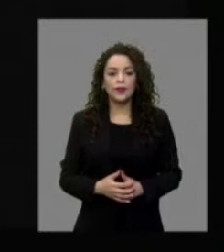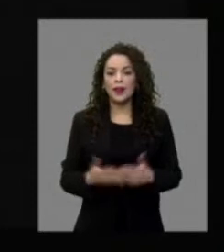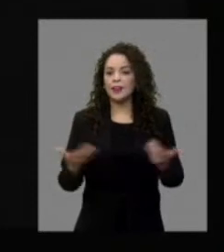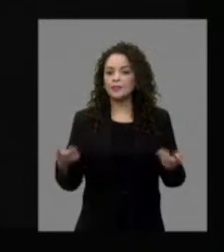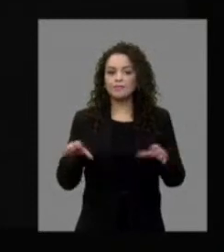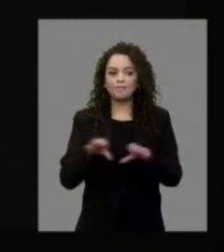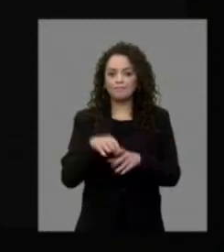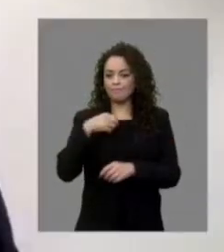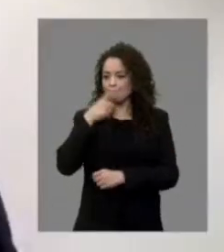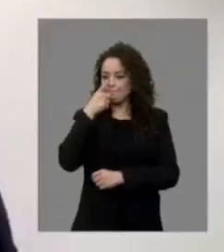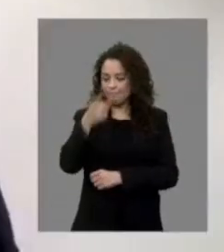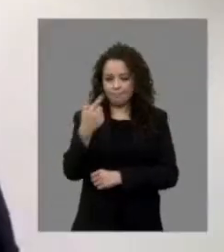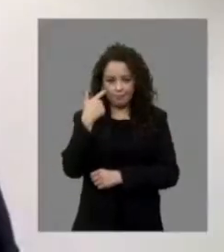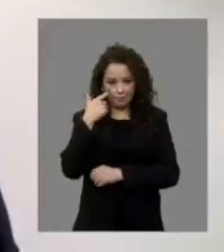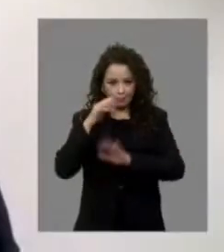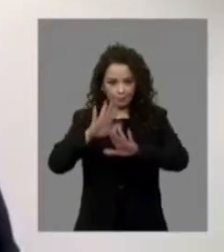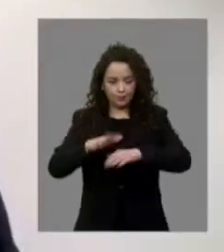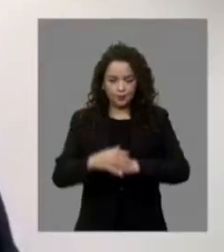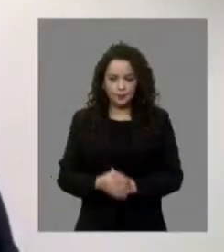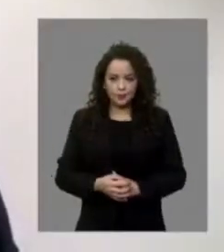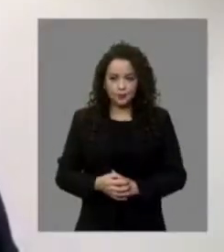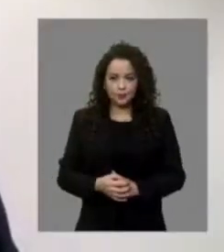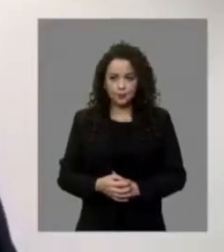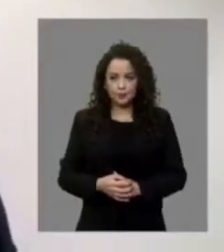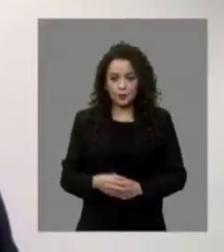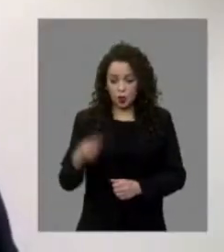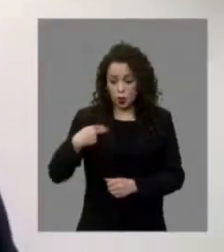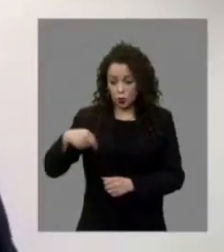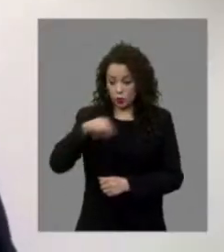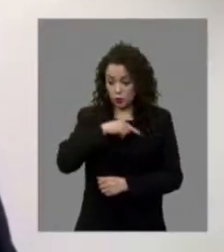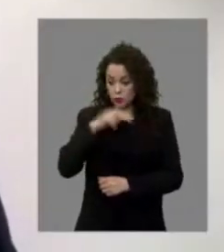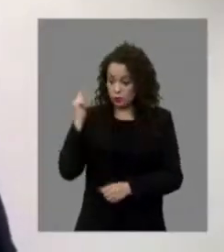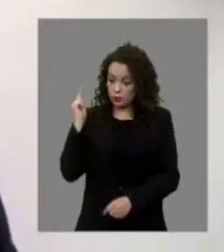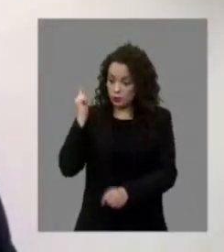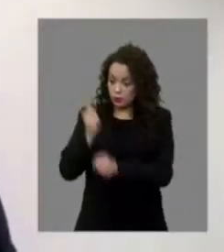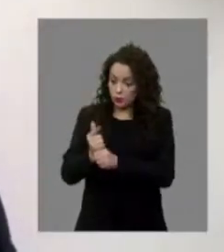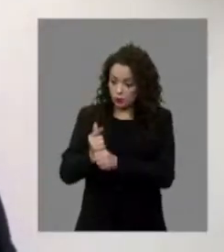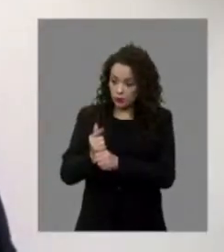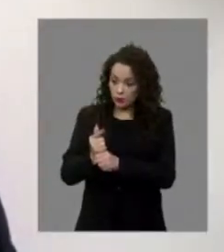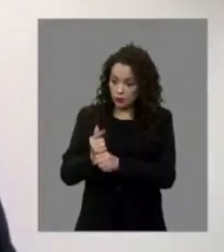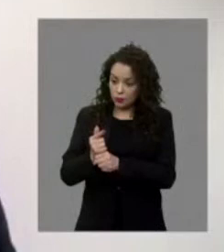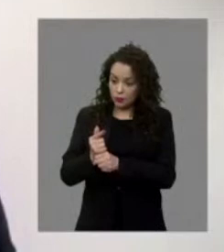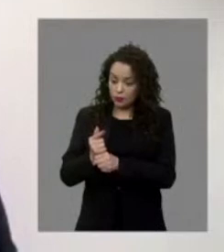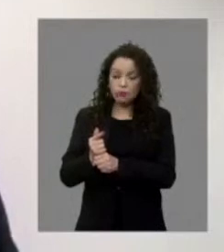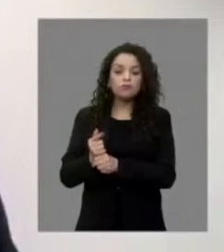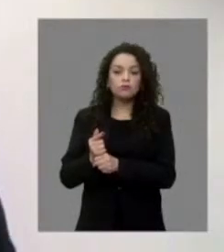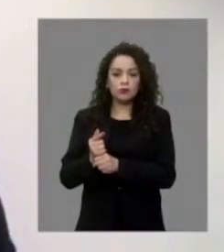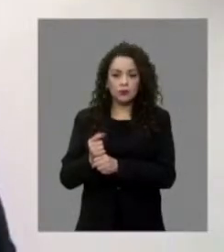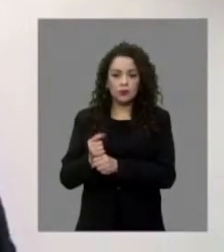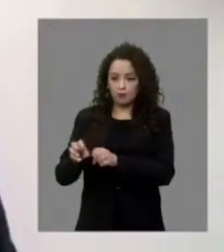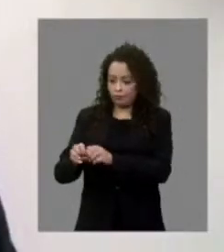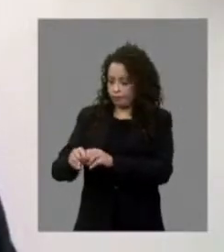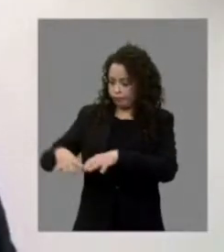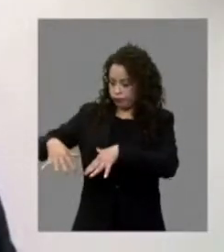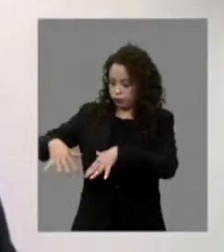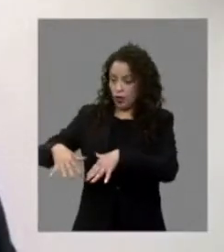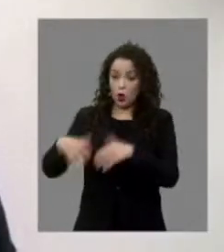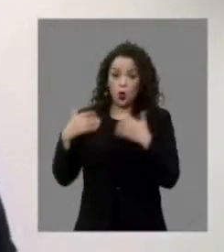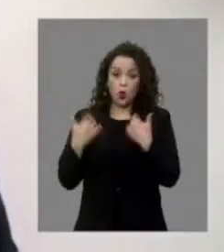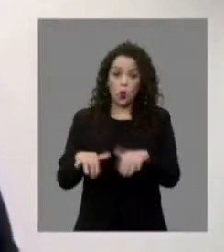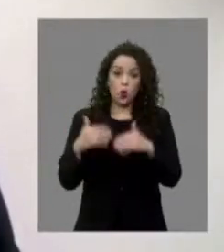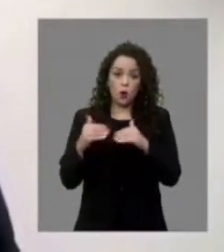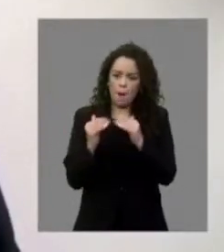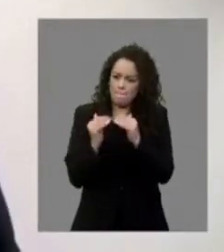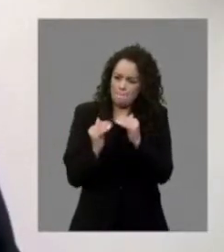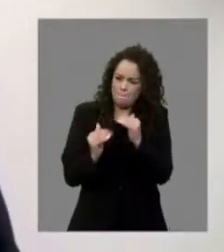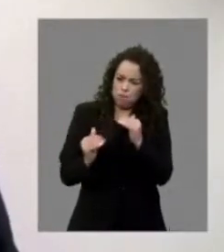en la segunda sala hemos visto un crecimiento exponencial en temas de derecho